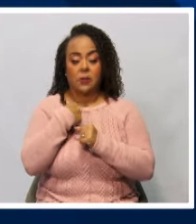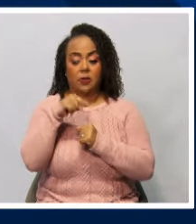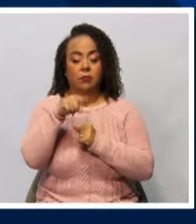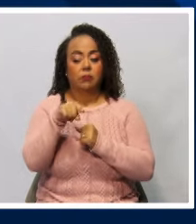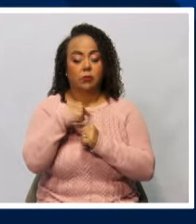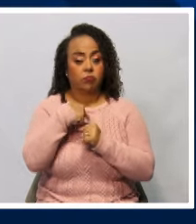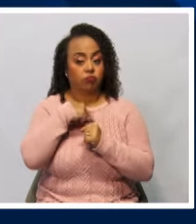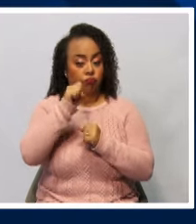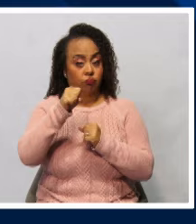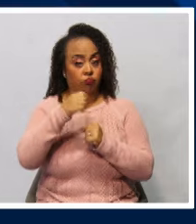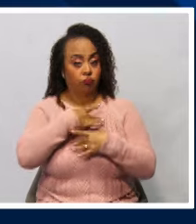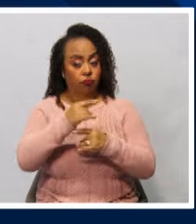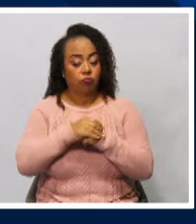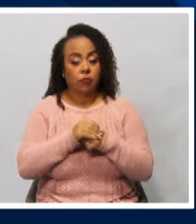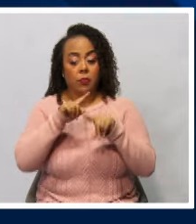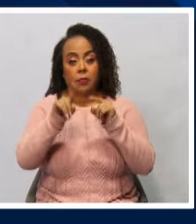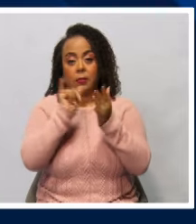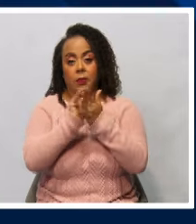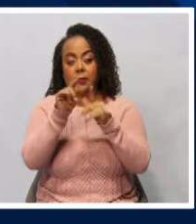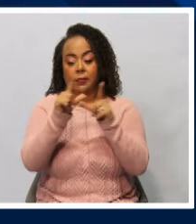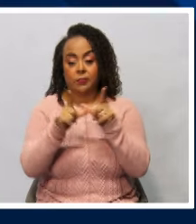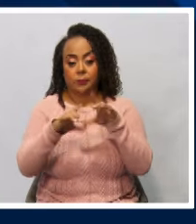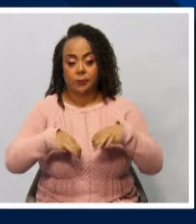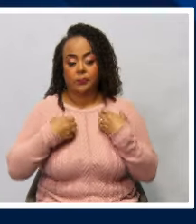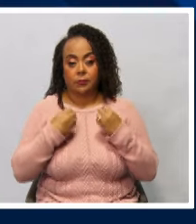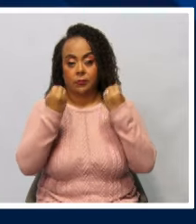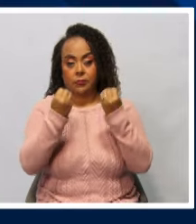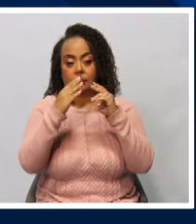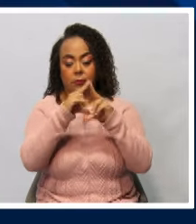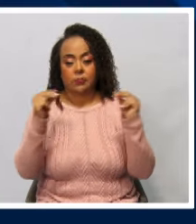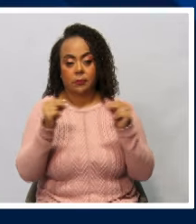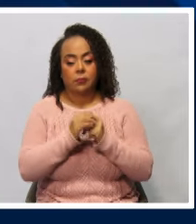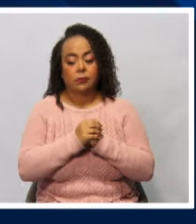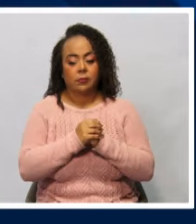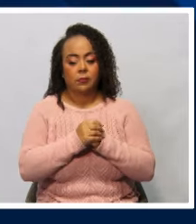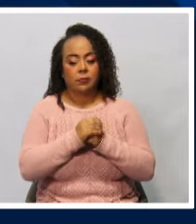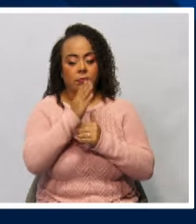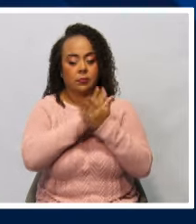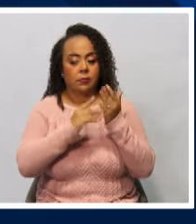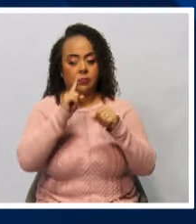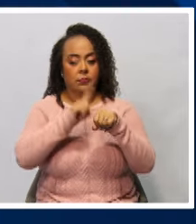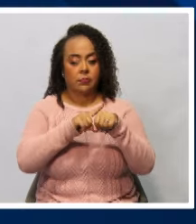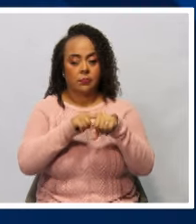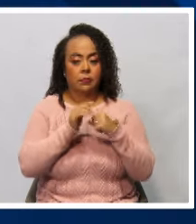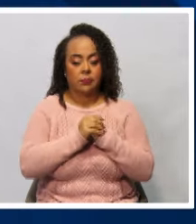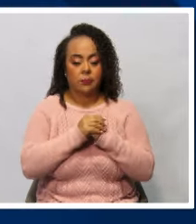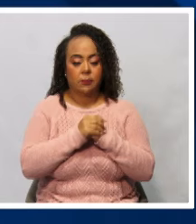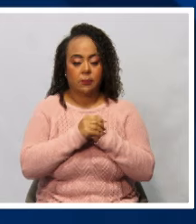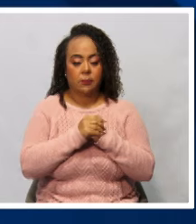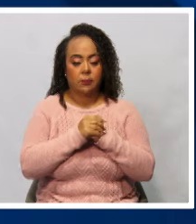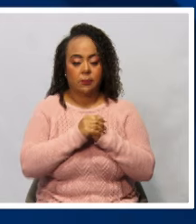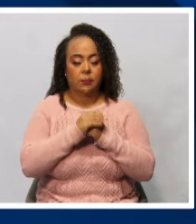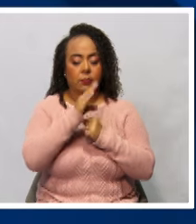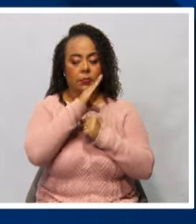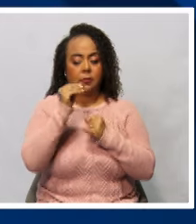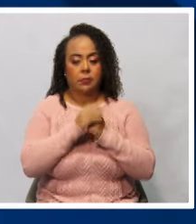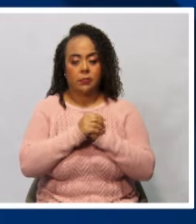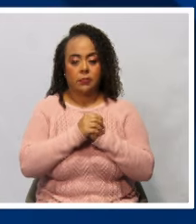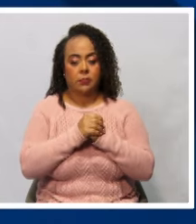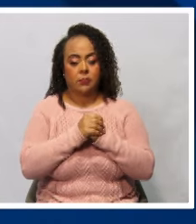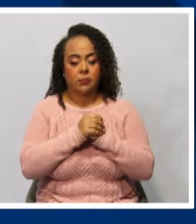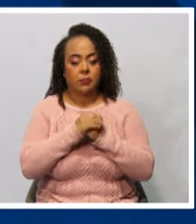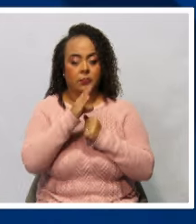en esta zona existe muchísimo nicaragüense. Creemos que de alguna manera potencializar a los jóvenes nicaragüenses y por ahí